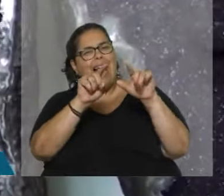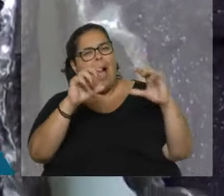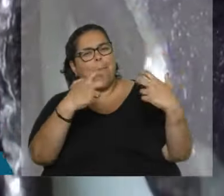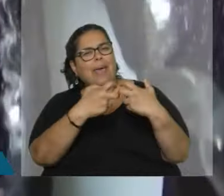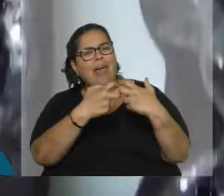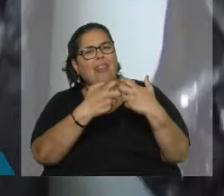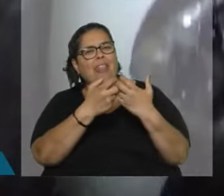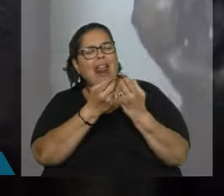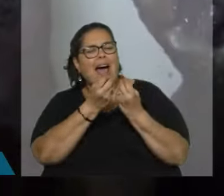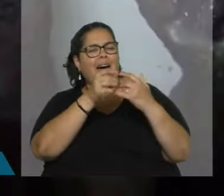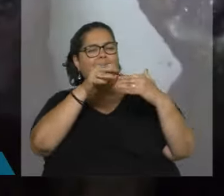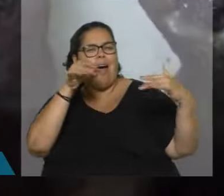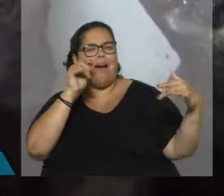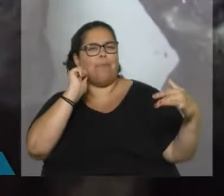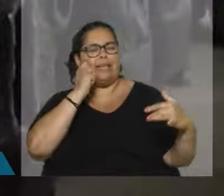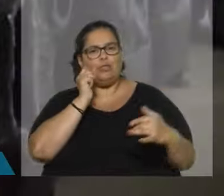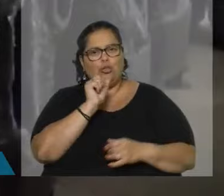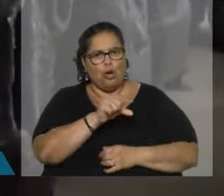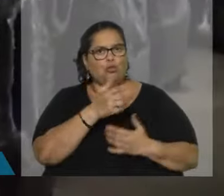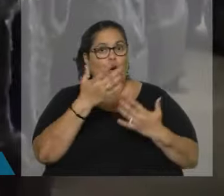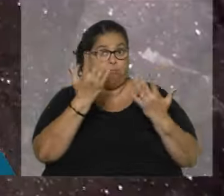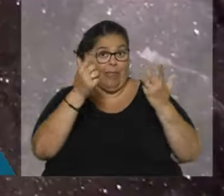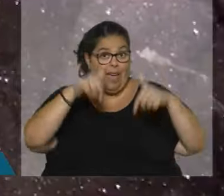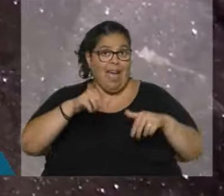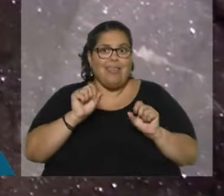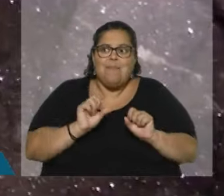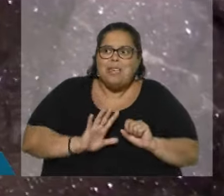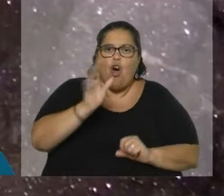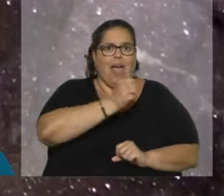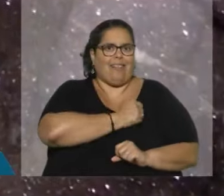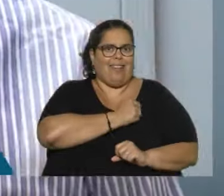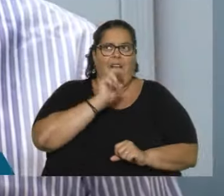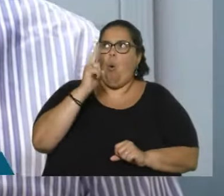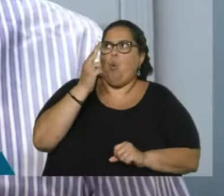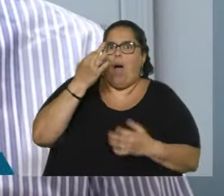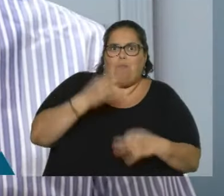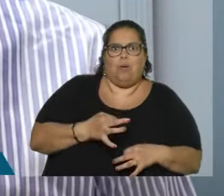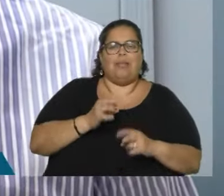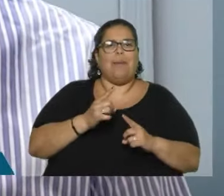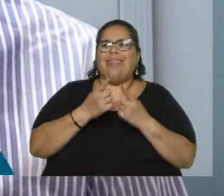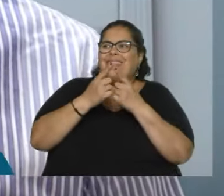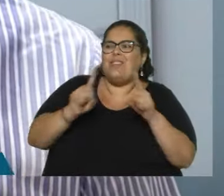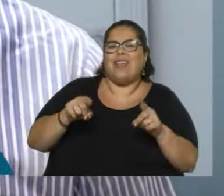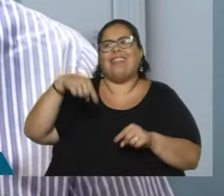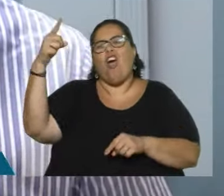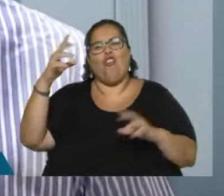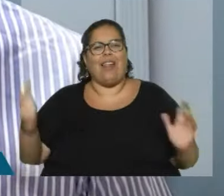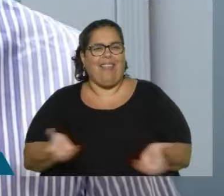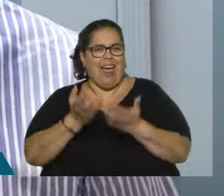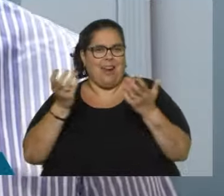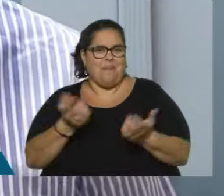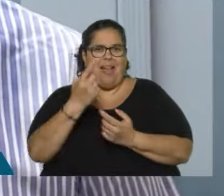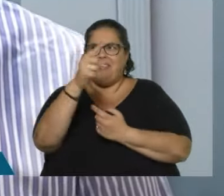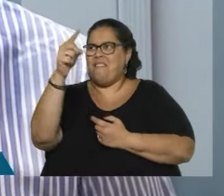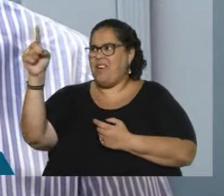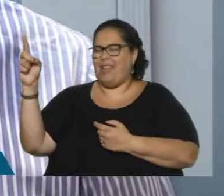valoradas de esa manera Por los expertos queremos eh darle ese diferencial que van a tener las termas de artigas respecto de de termas de la región